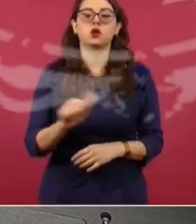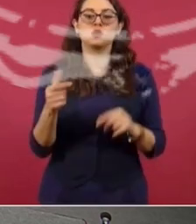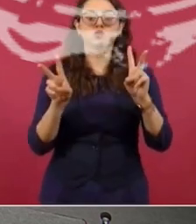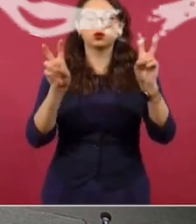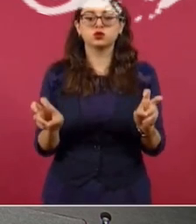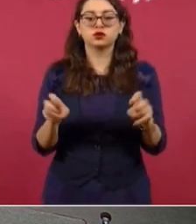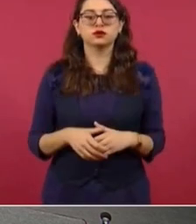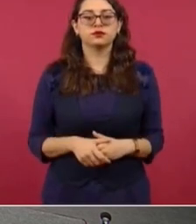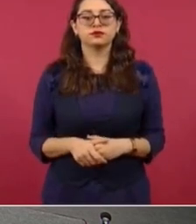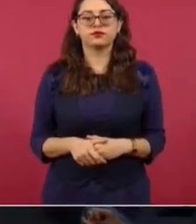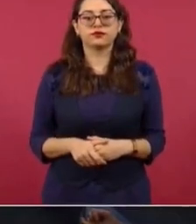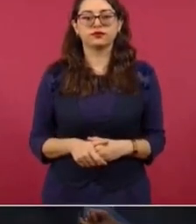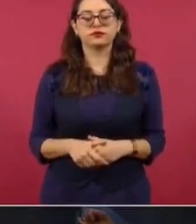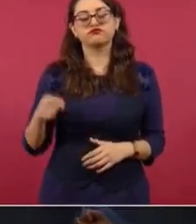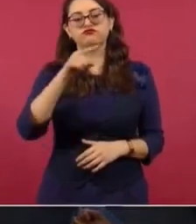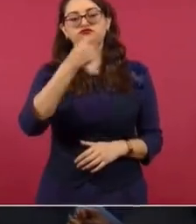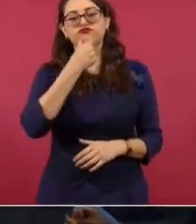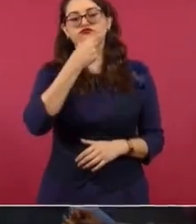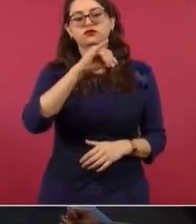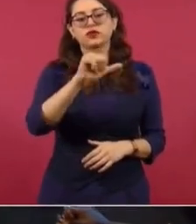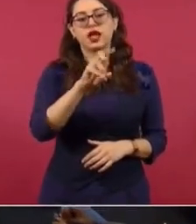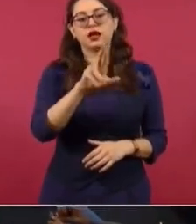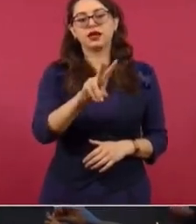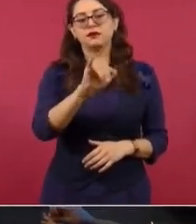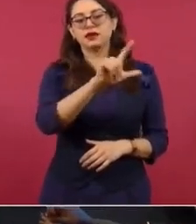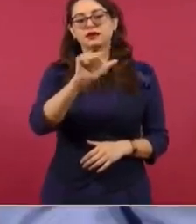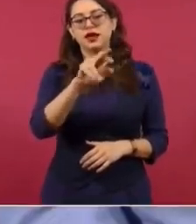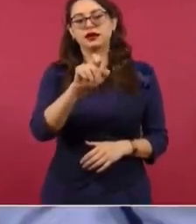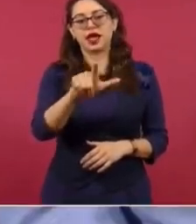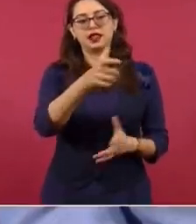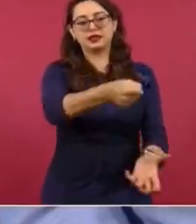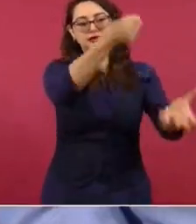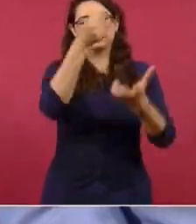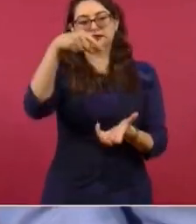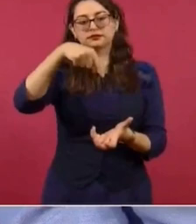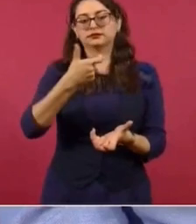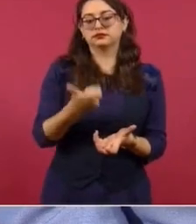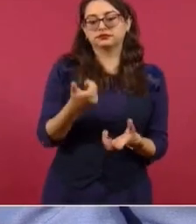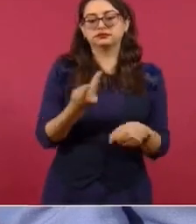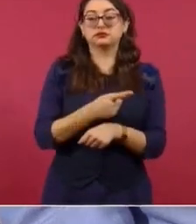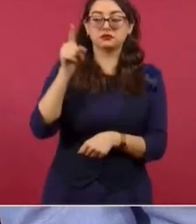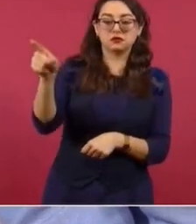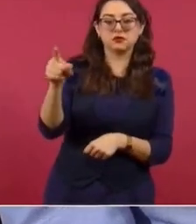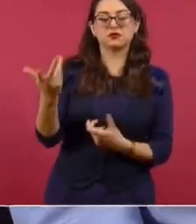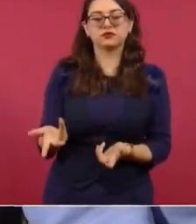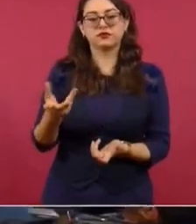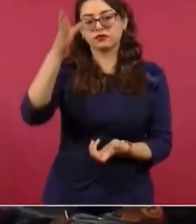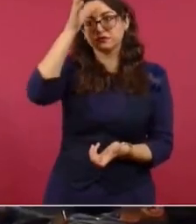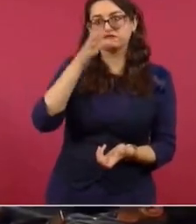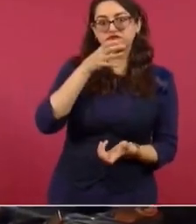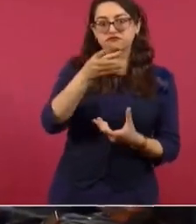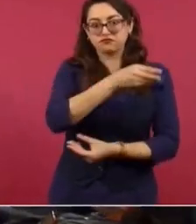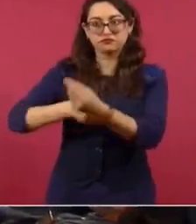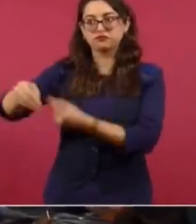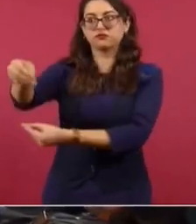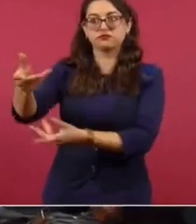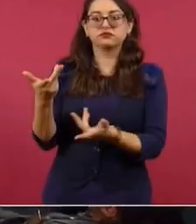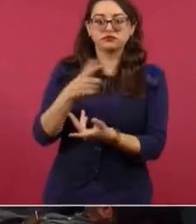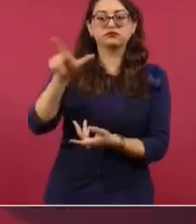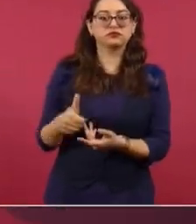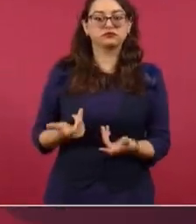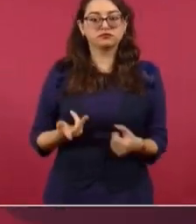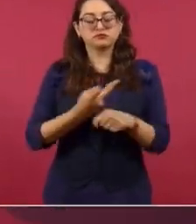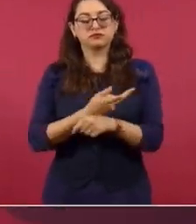¿Cuál es la decisión que se tomó respecto al dinero incautado a Javier Villarreal? ¿Qué es lo que se va a determinar? ¿Si es este dinero regresaría a Coahuila? ¿O qué es que se va a hacer presente? Llega el dinero a la fiscalía